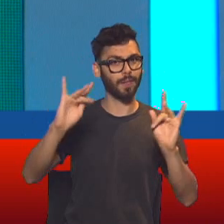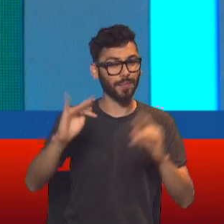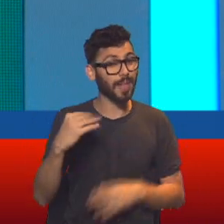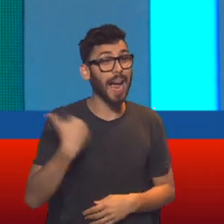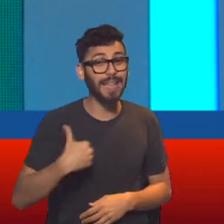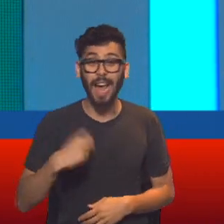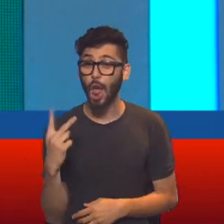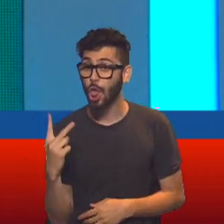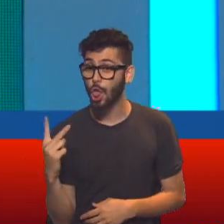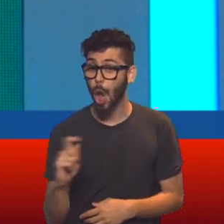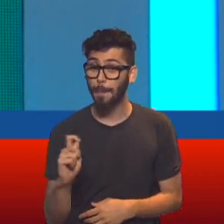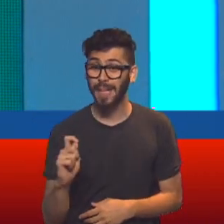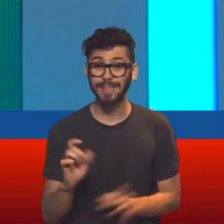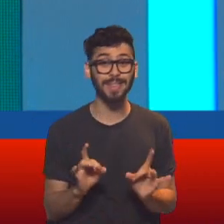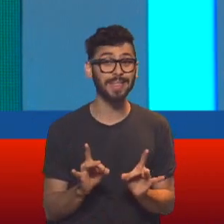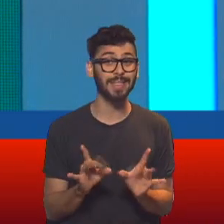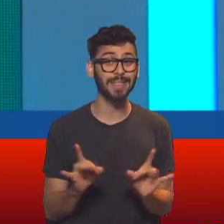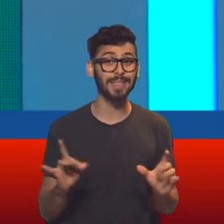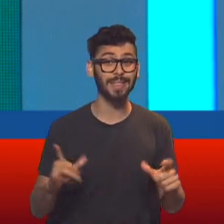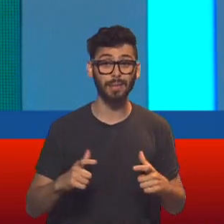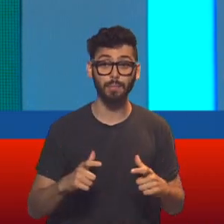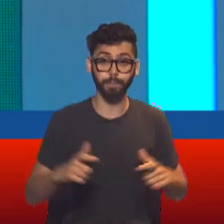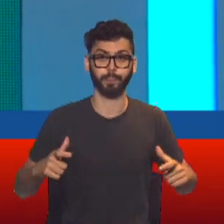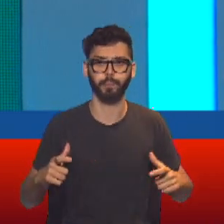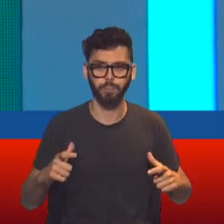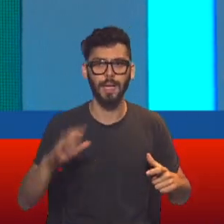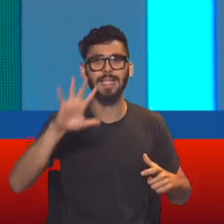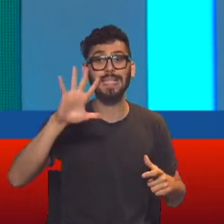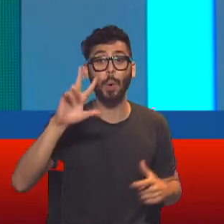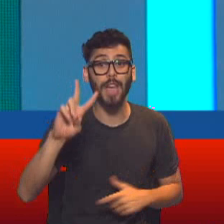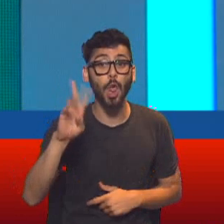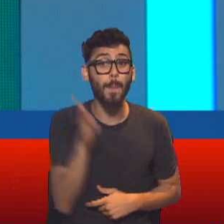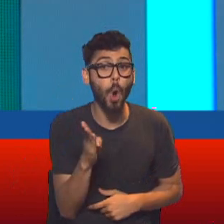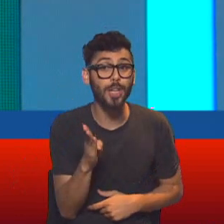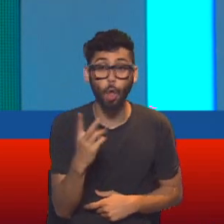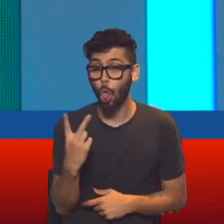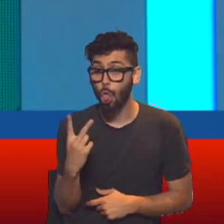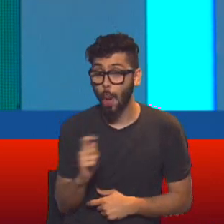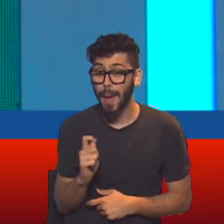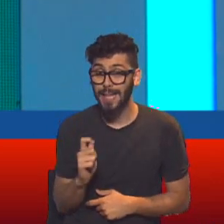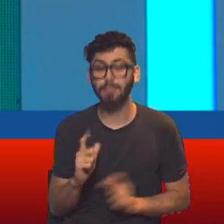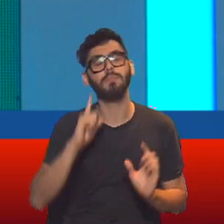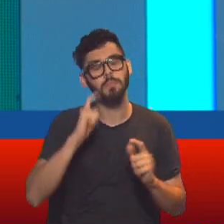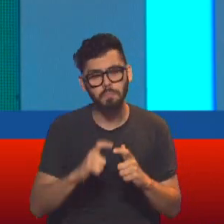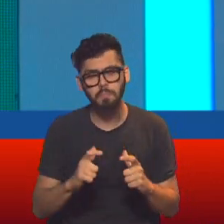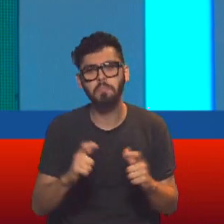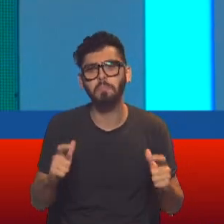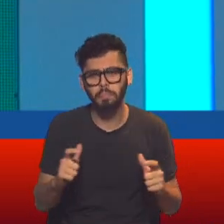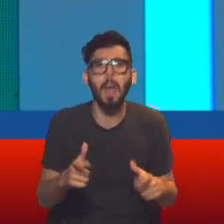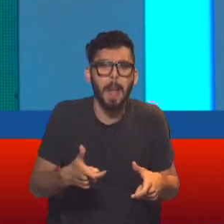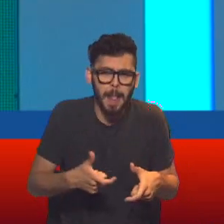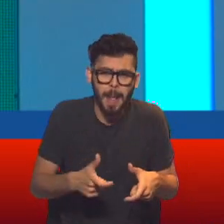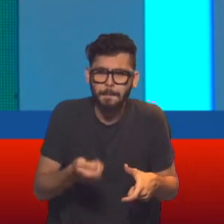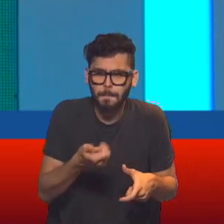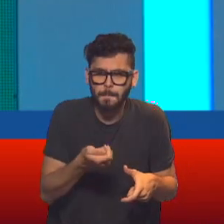meses crecieron los contagios 52%. 52% en 2 meses. Es bajo, sigue siendo bajo, pero el